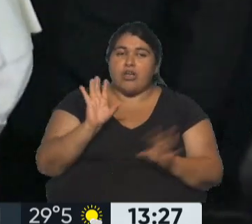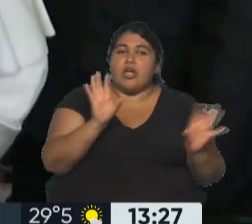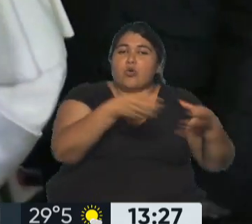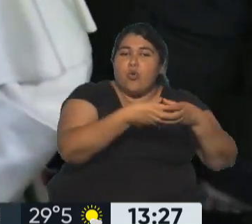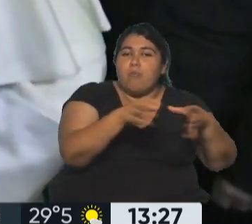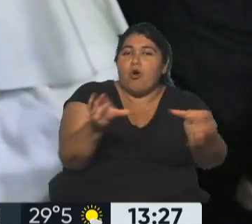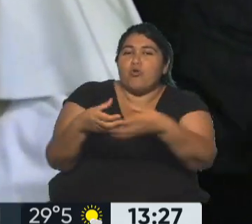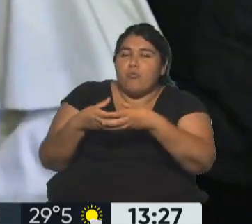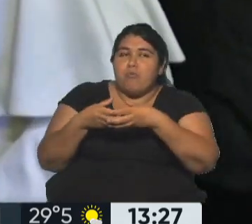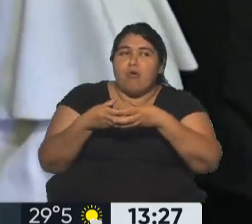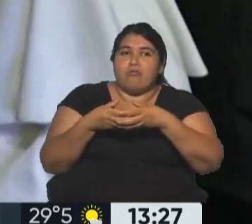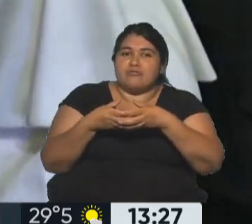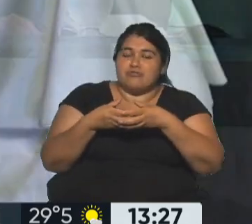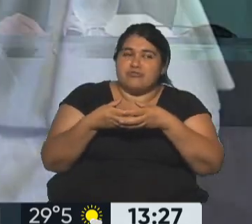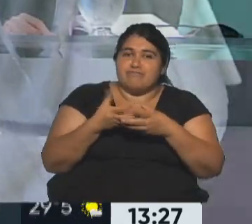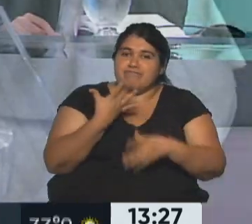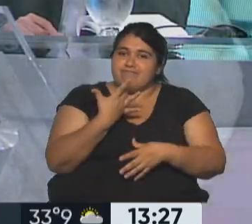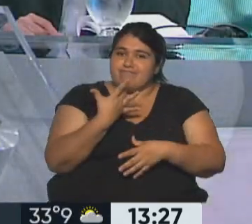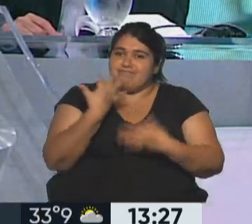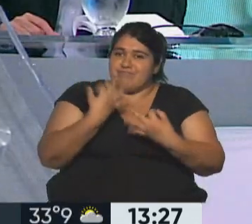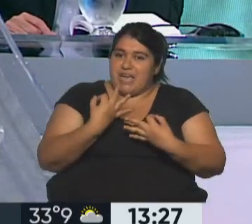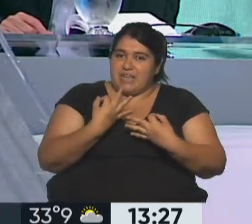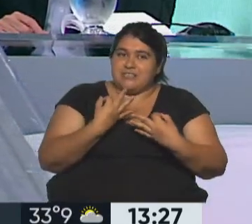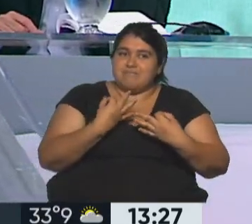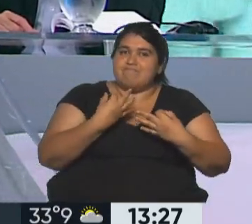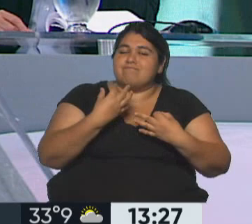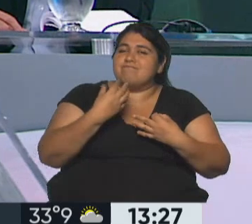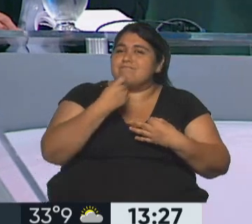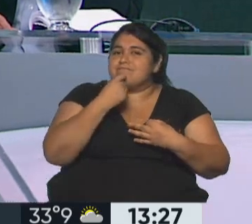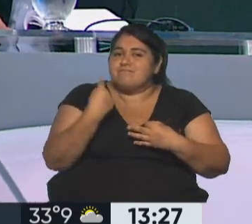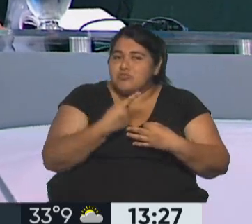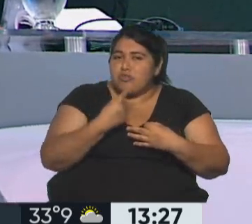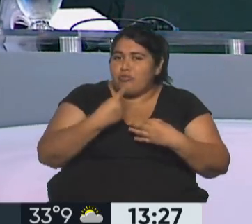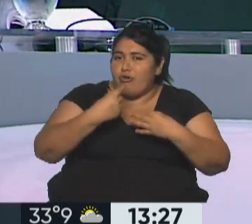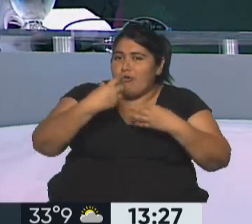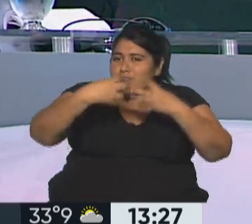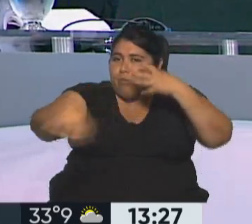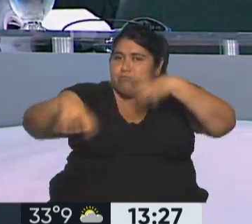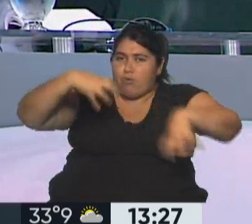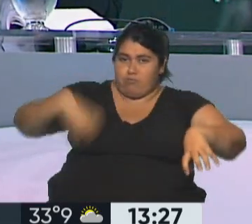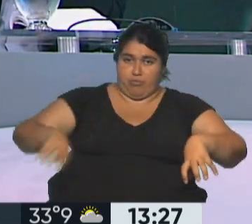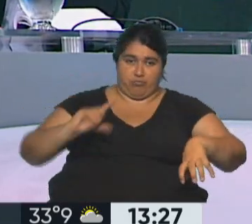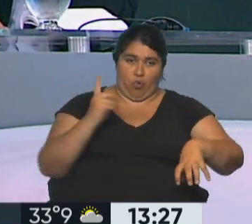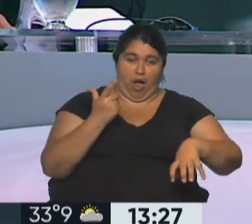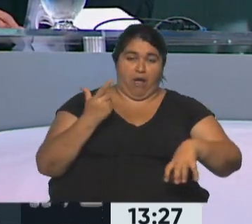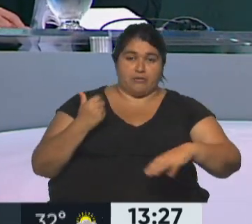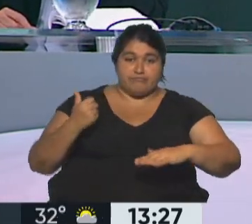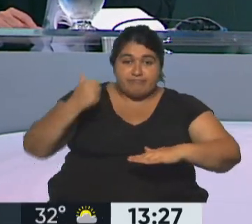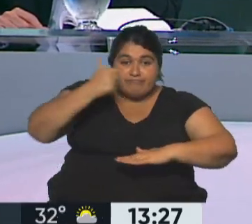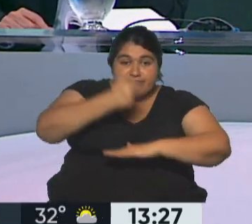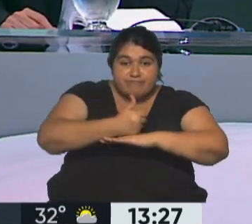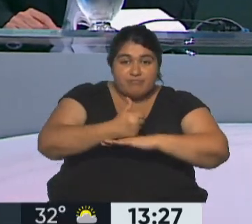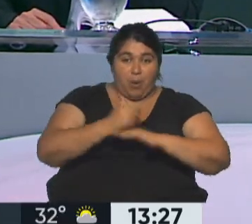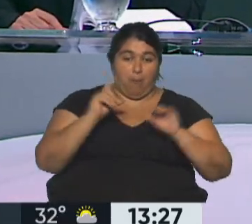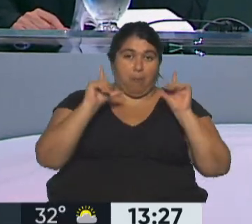religiosos. Ahora cuando Stalin le decía, ¿cuántas divisiones tiene? Y divisiones no tiene ninguna. Tiene el poder de tener una